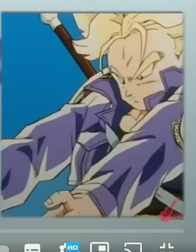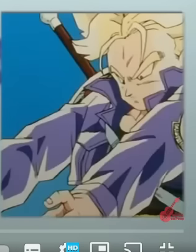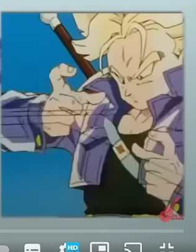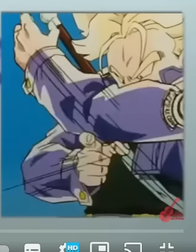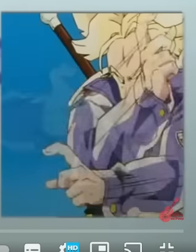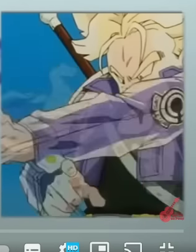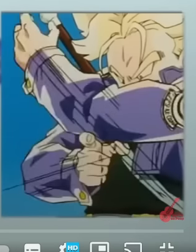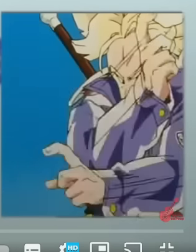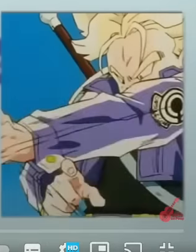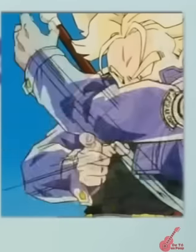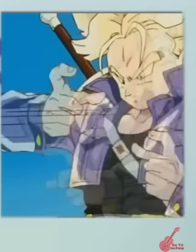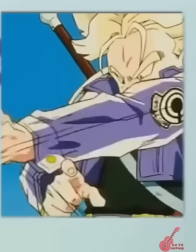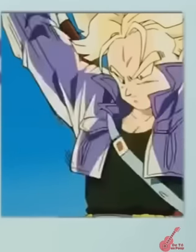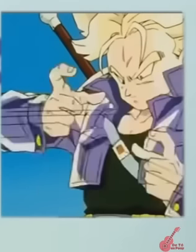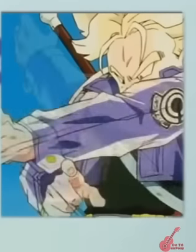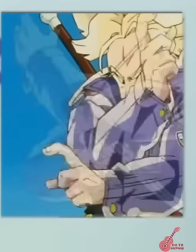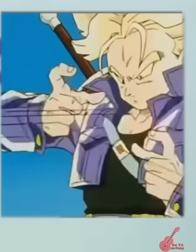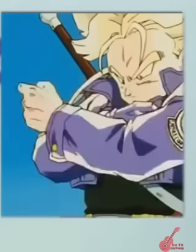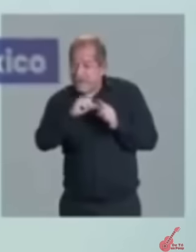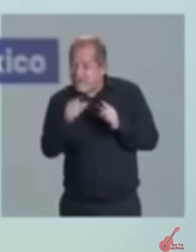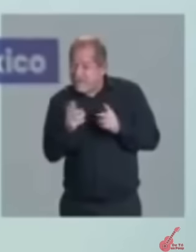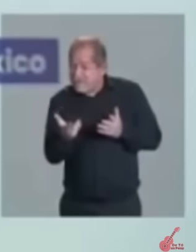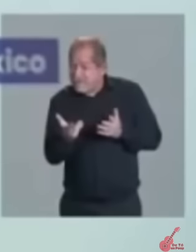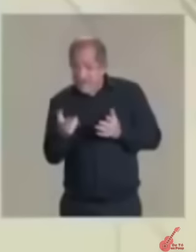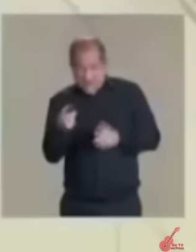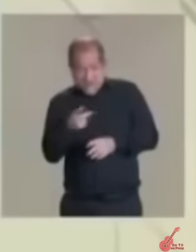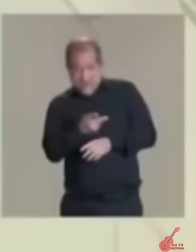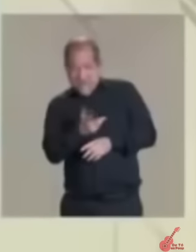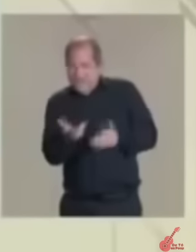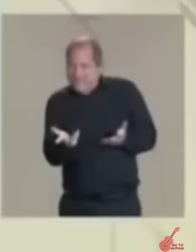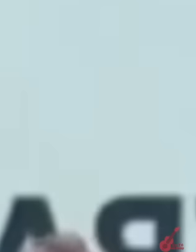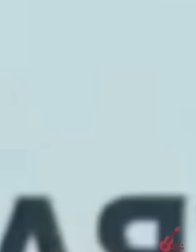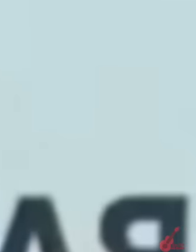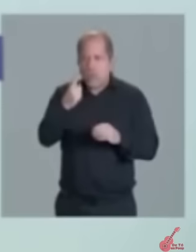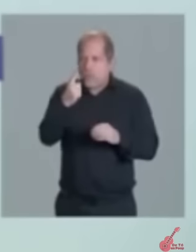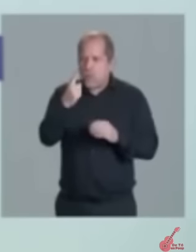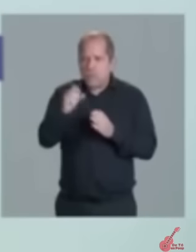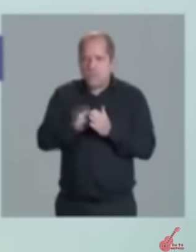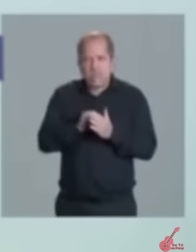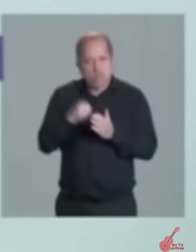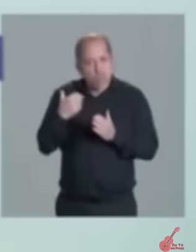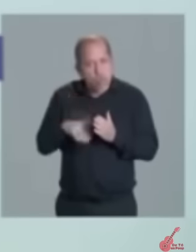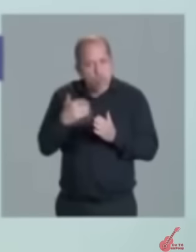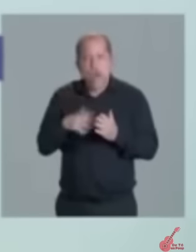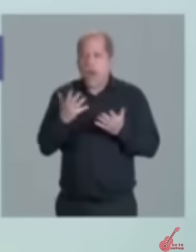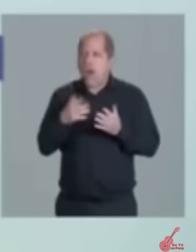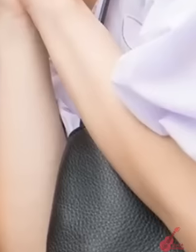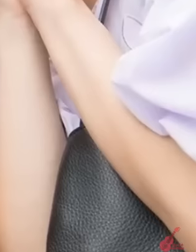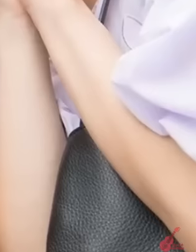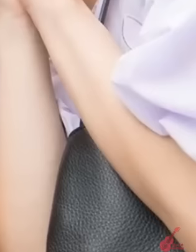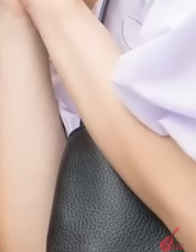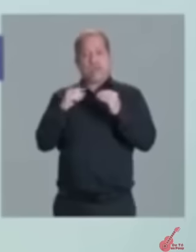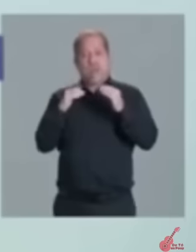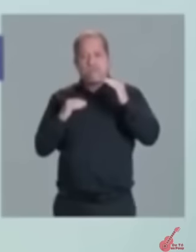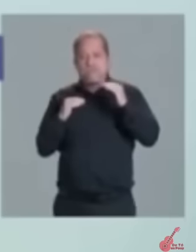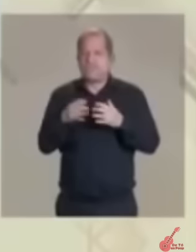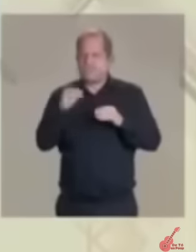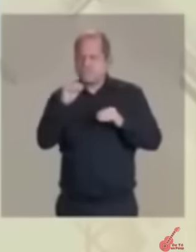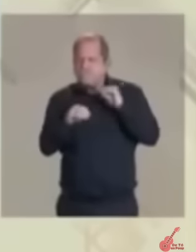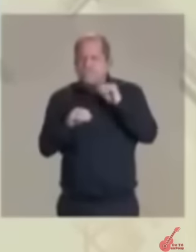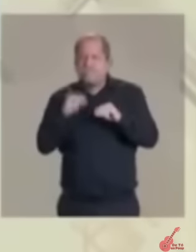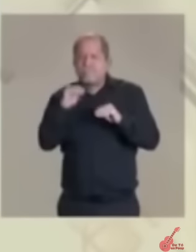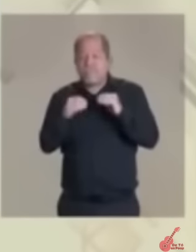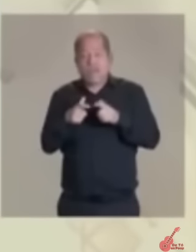Y quiero decirle también en... respuesta a la pregunta, que lo que tenemos que hacer es lo que tenemos que hacer es darles novias de Asia a los